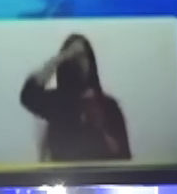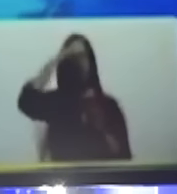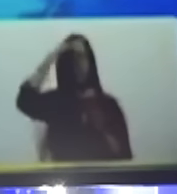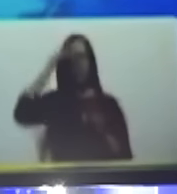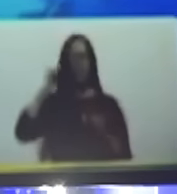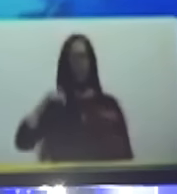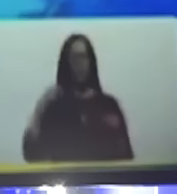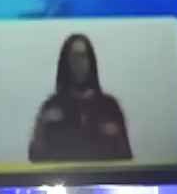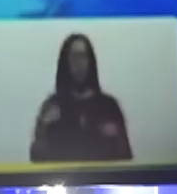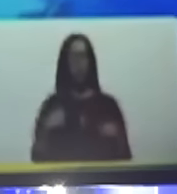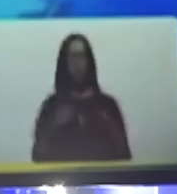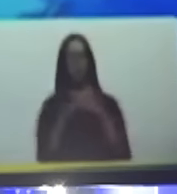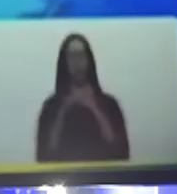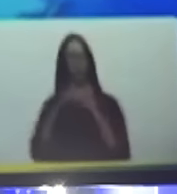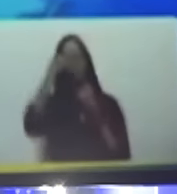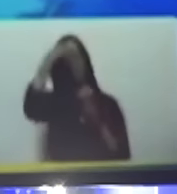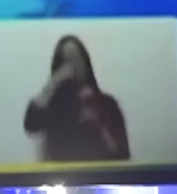Porque el hombre se ve